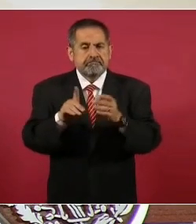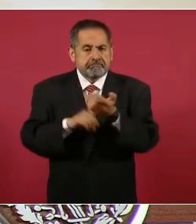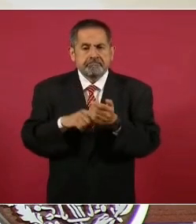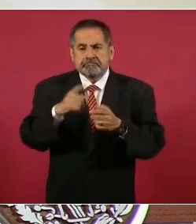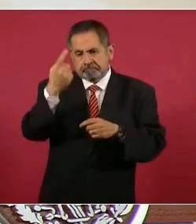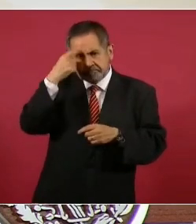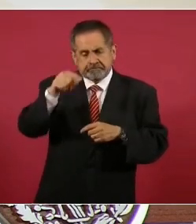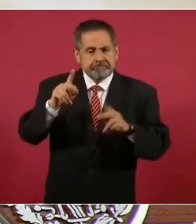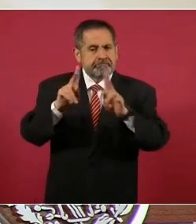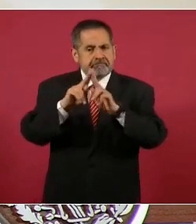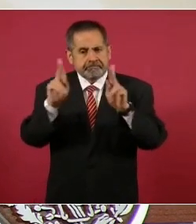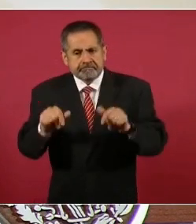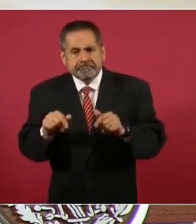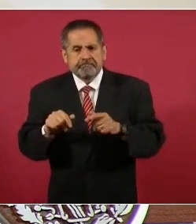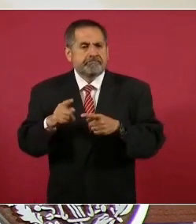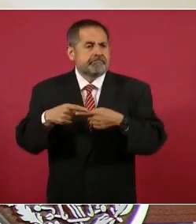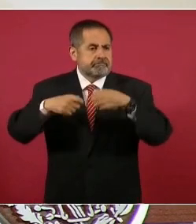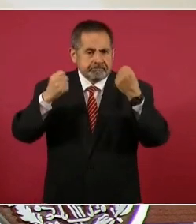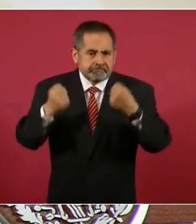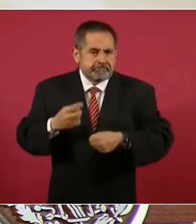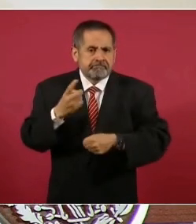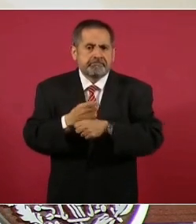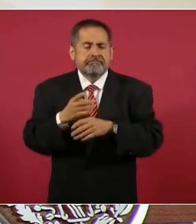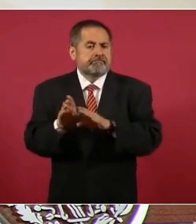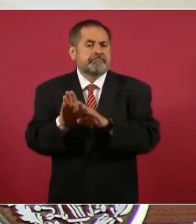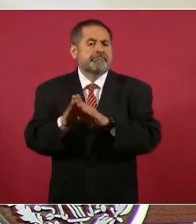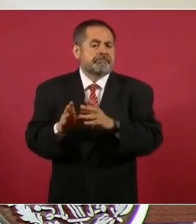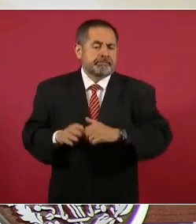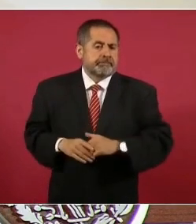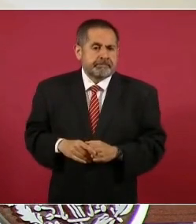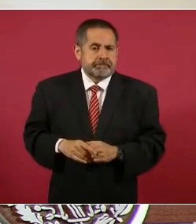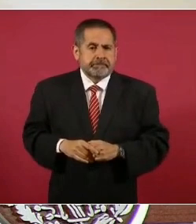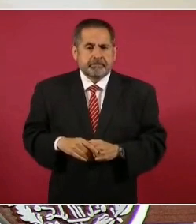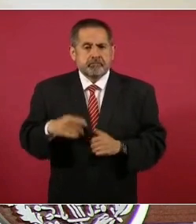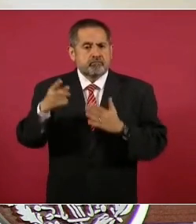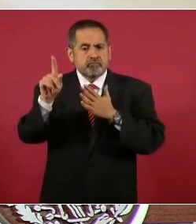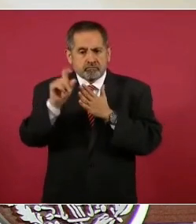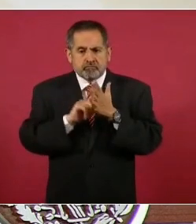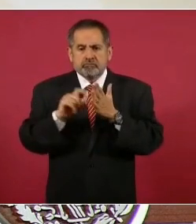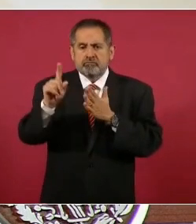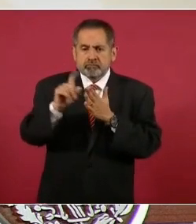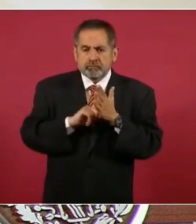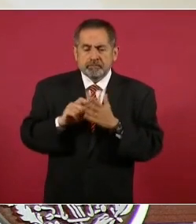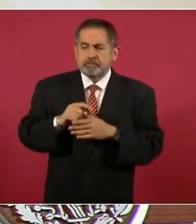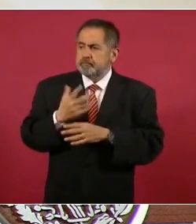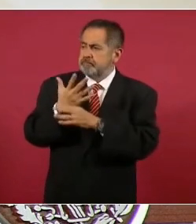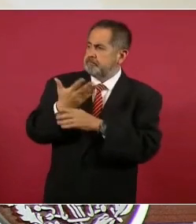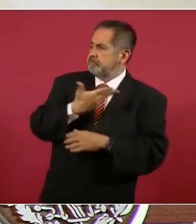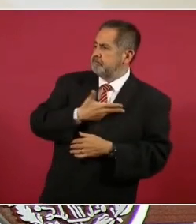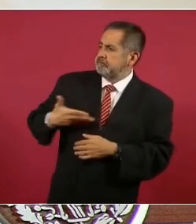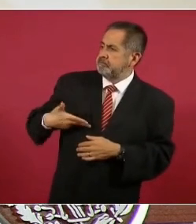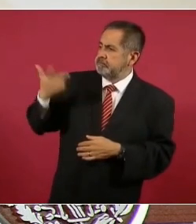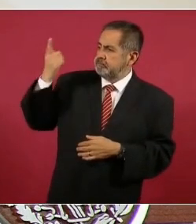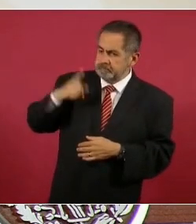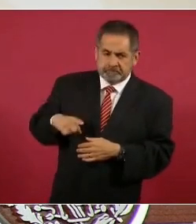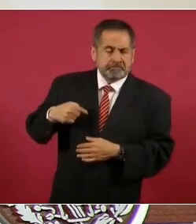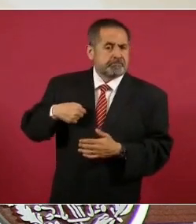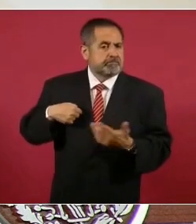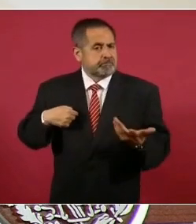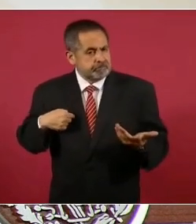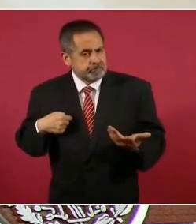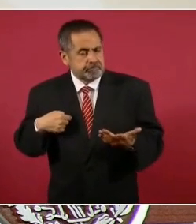de la paz y seguridad en el país Como cada mes por instrucción del señor presidente